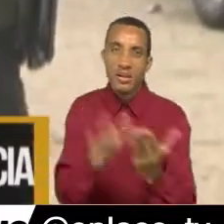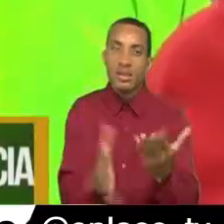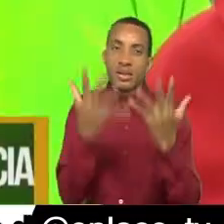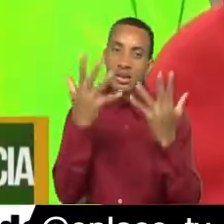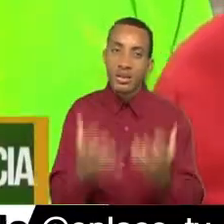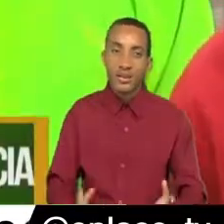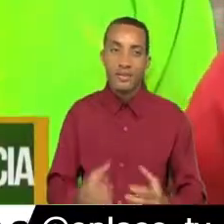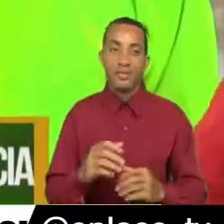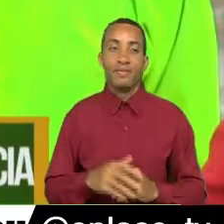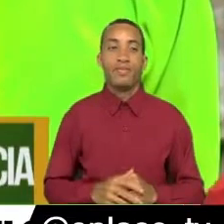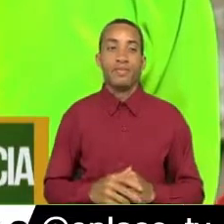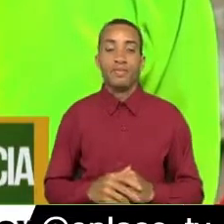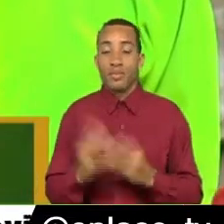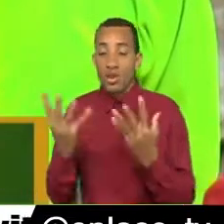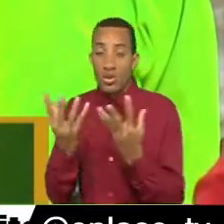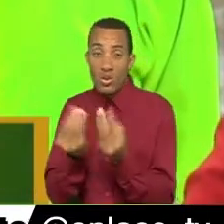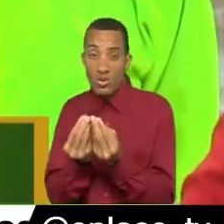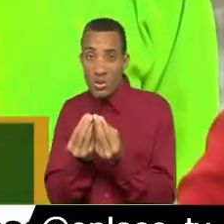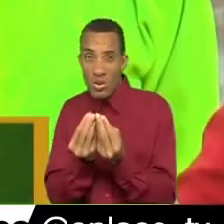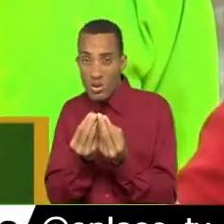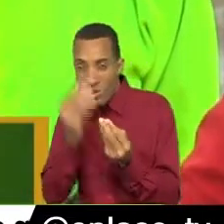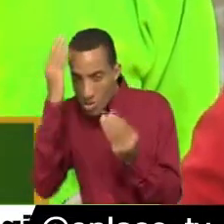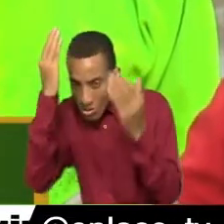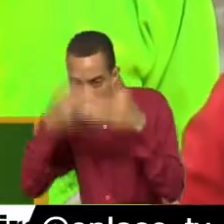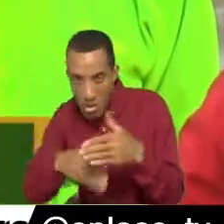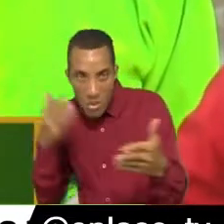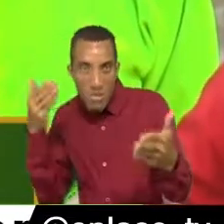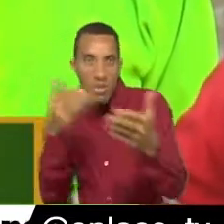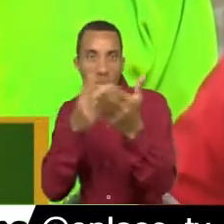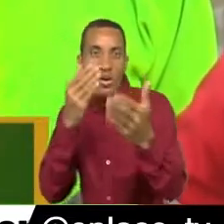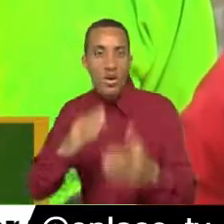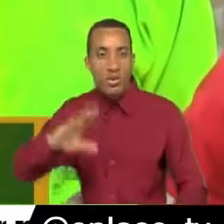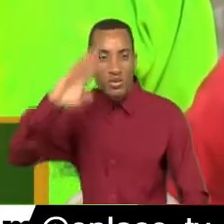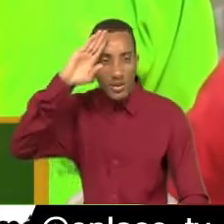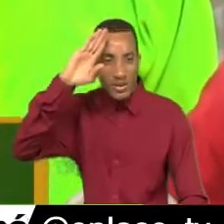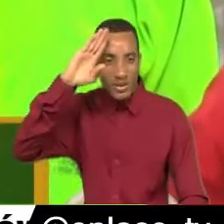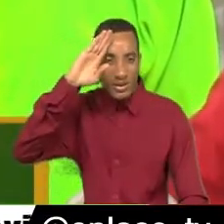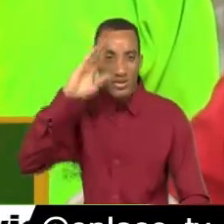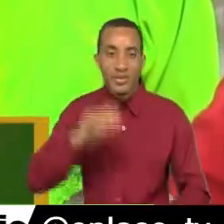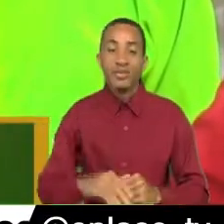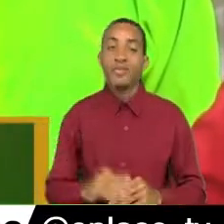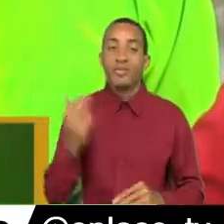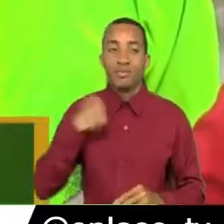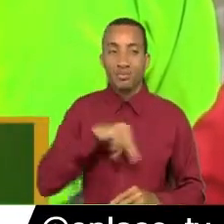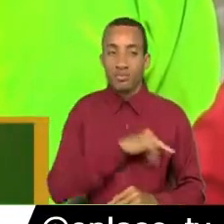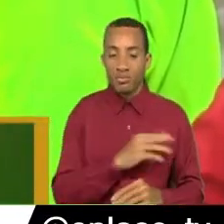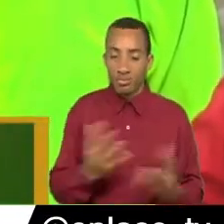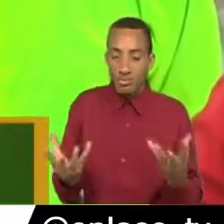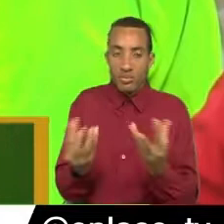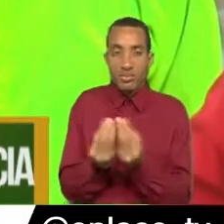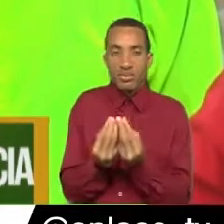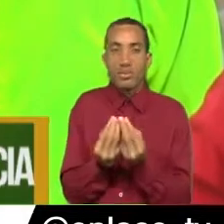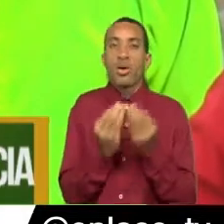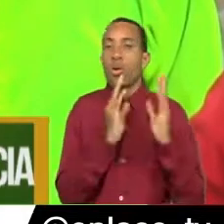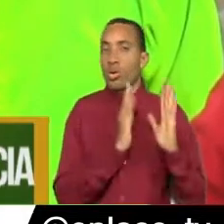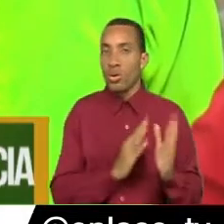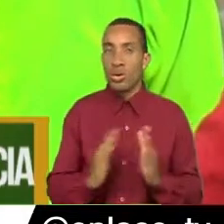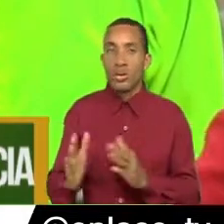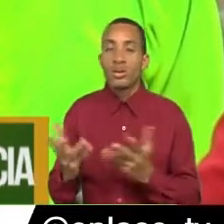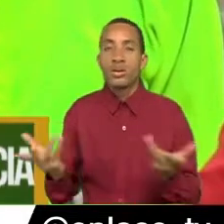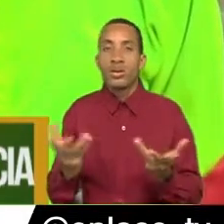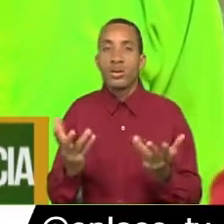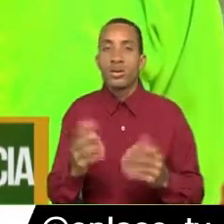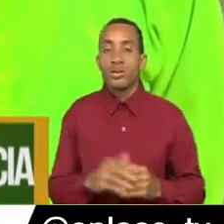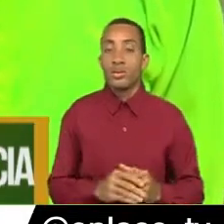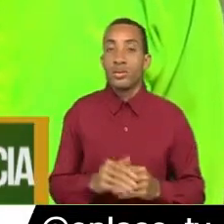ley. Nosotros ya tenemos prácticamente nuestros policías preventivamente organizados, ¿sí? En el sector del Departamento de